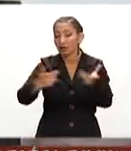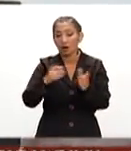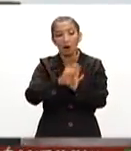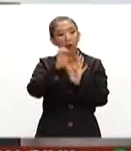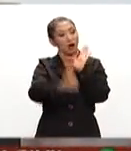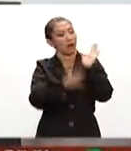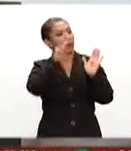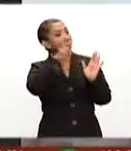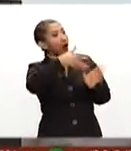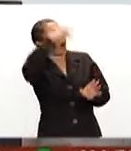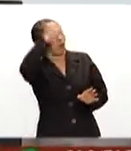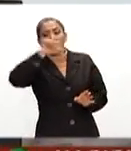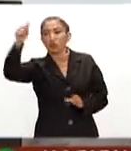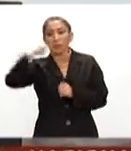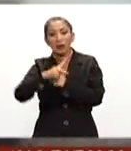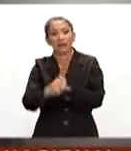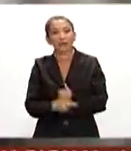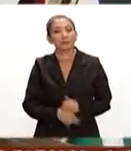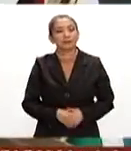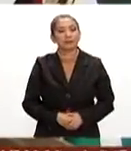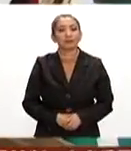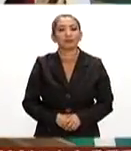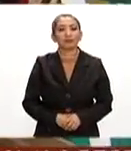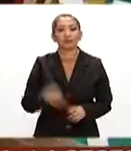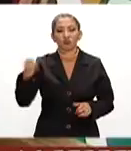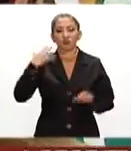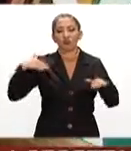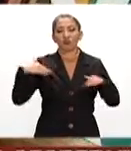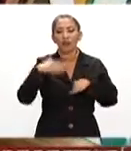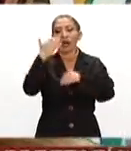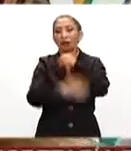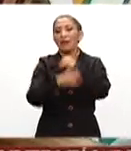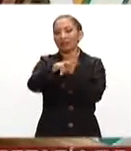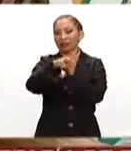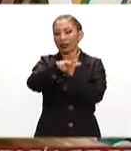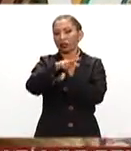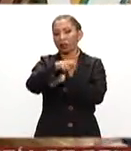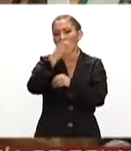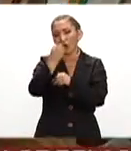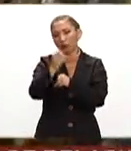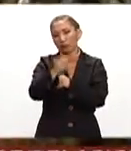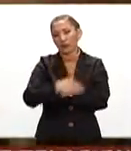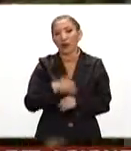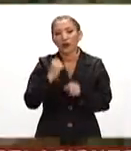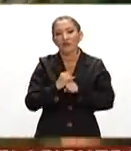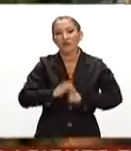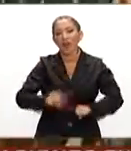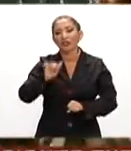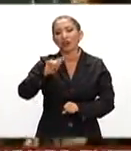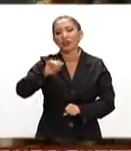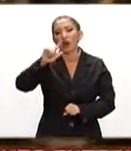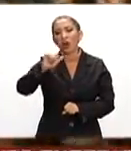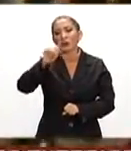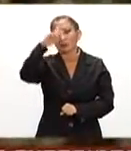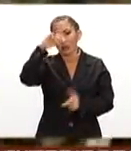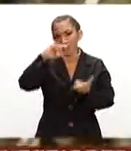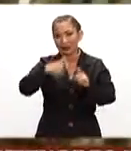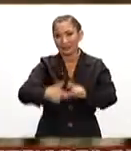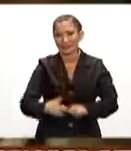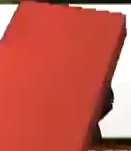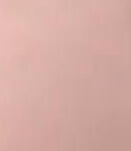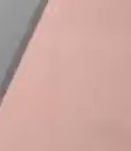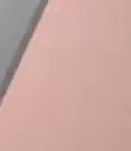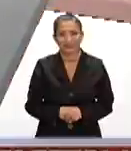como referente para otras naciones. El foro concluye este 19 de octubre. Con información de Antonio López, México al